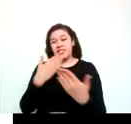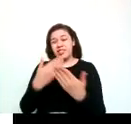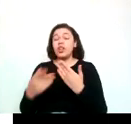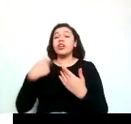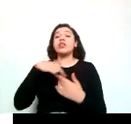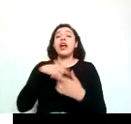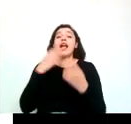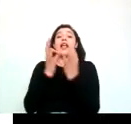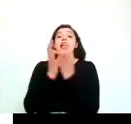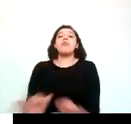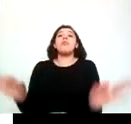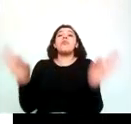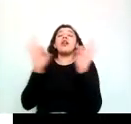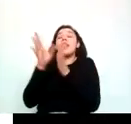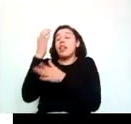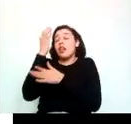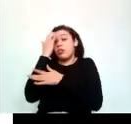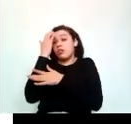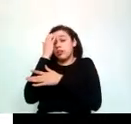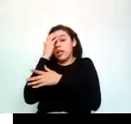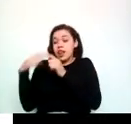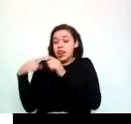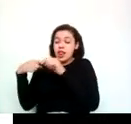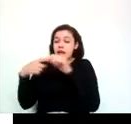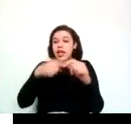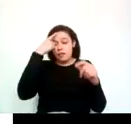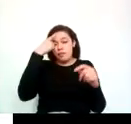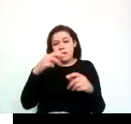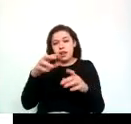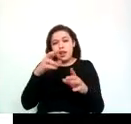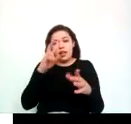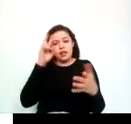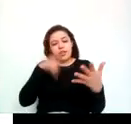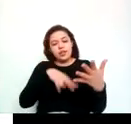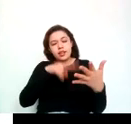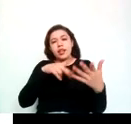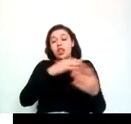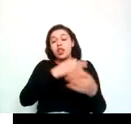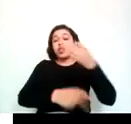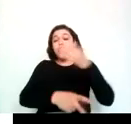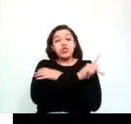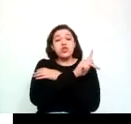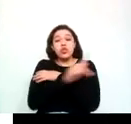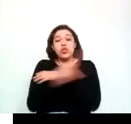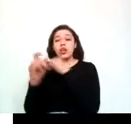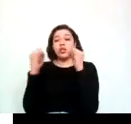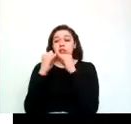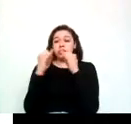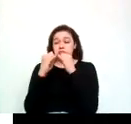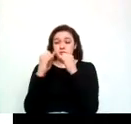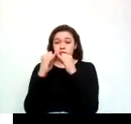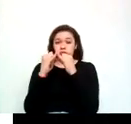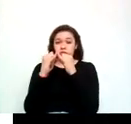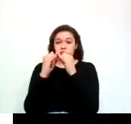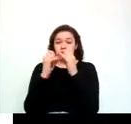todos sepamos es que esta guía de referencia 1 aplica a todas las instituciones a partir de